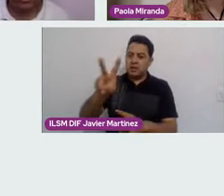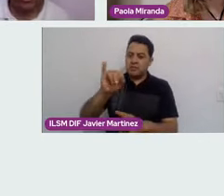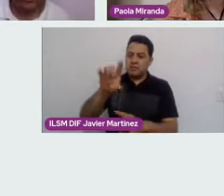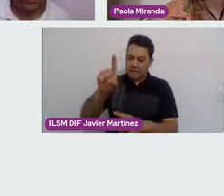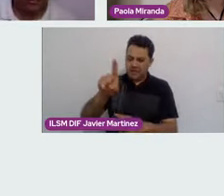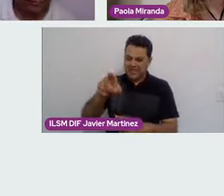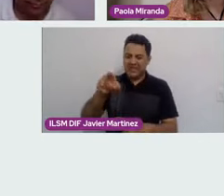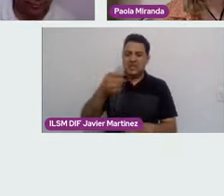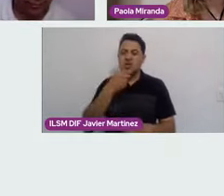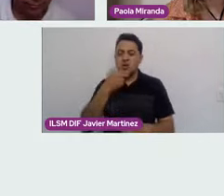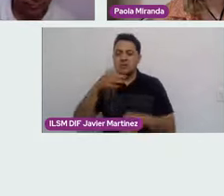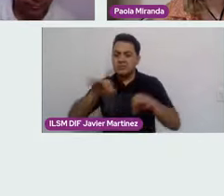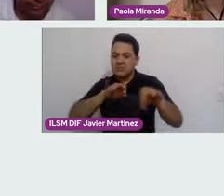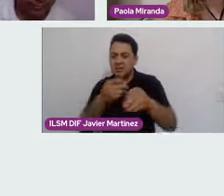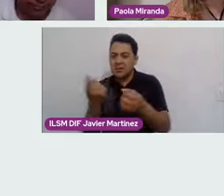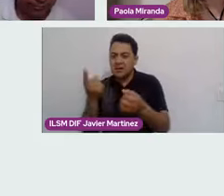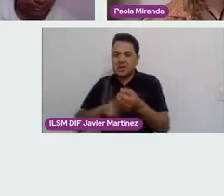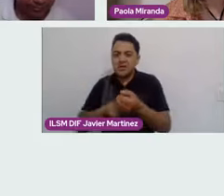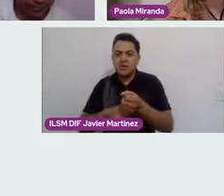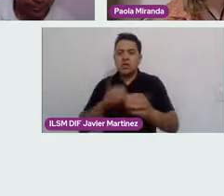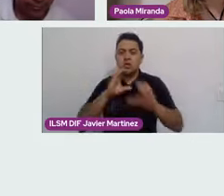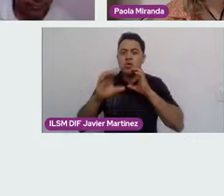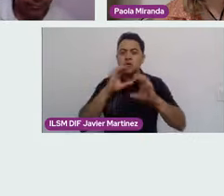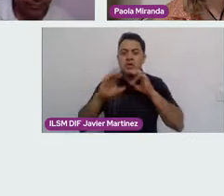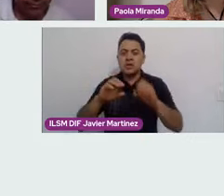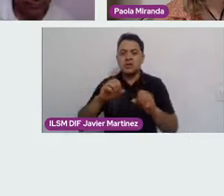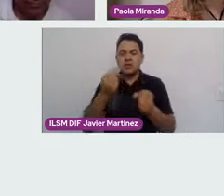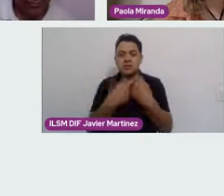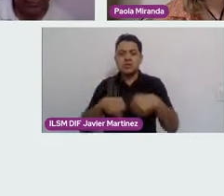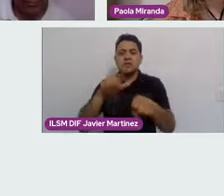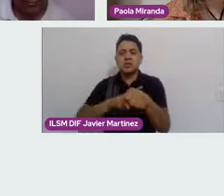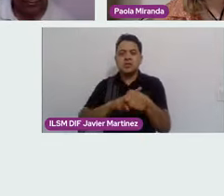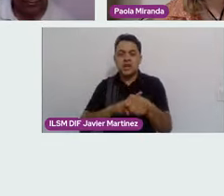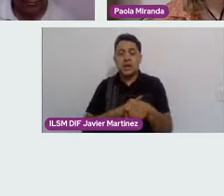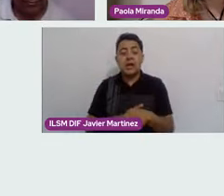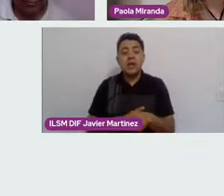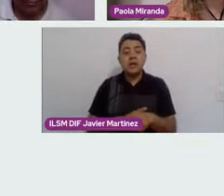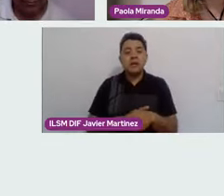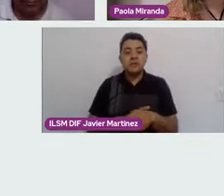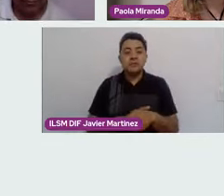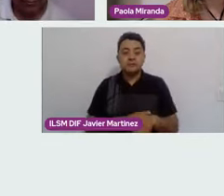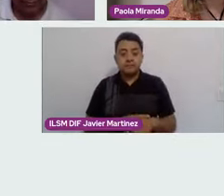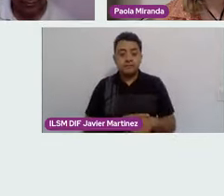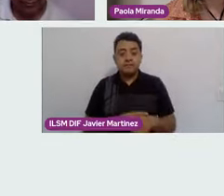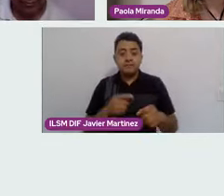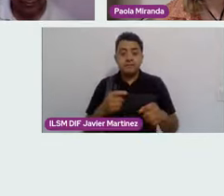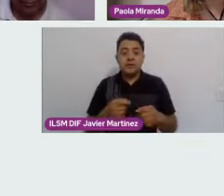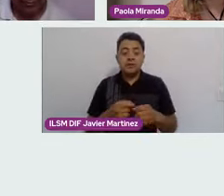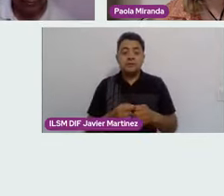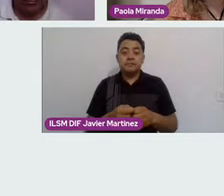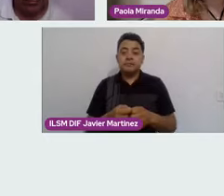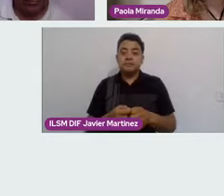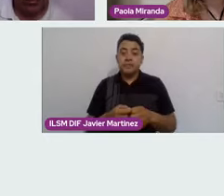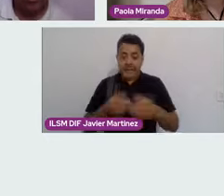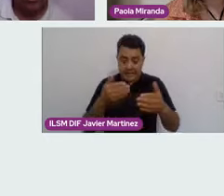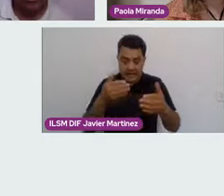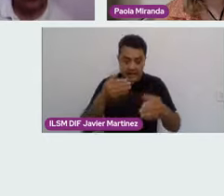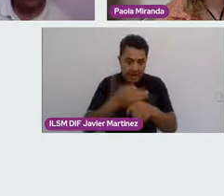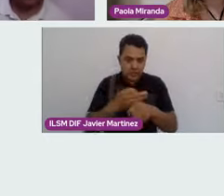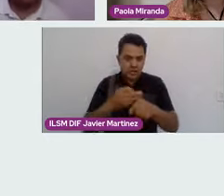lo digital. Muchísimas gracias. Les bajo para continuar con este tema interesantísimo. Muchas gracias, Pau, y muchas